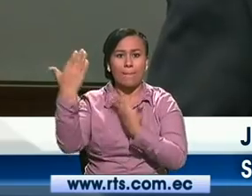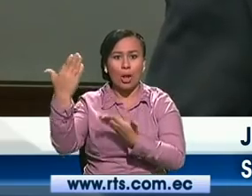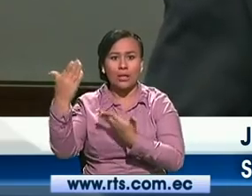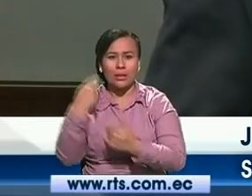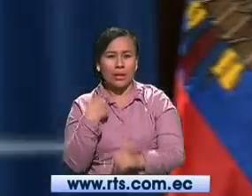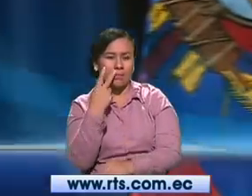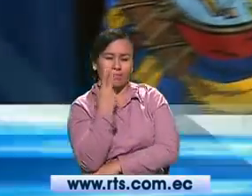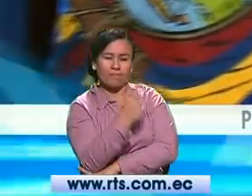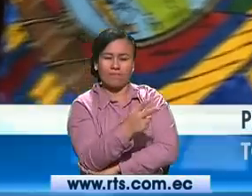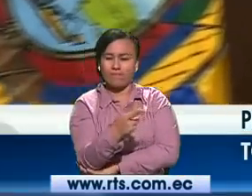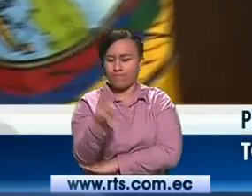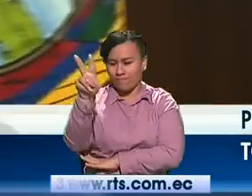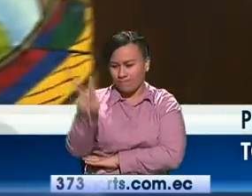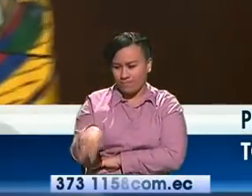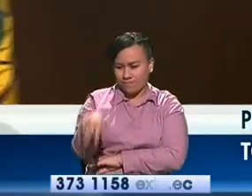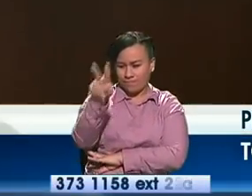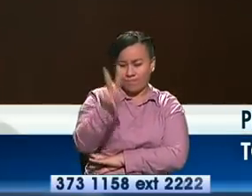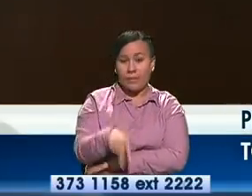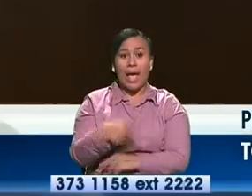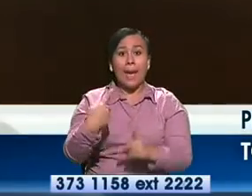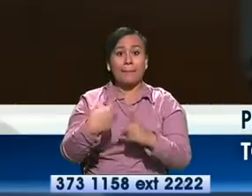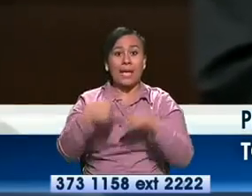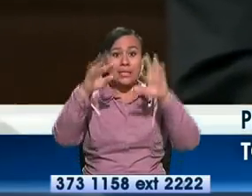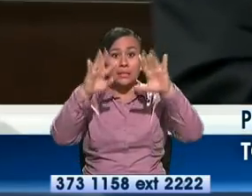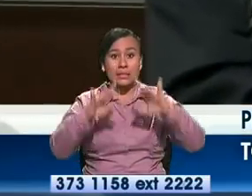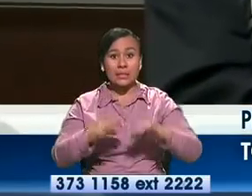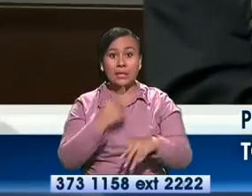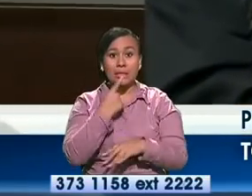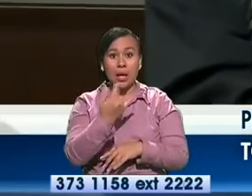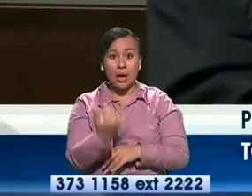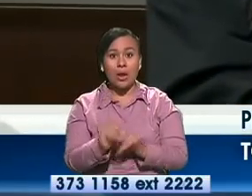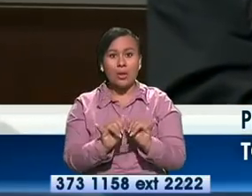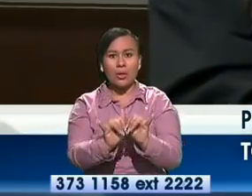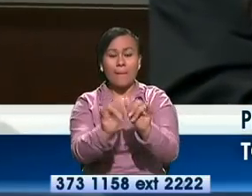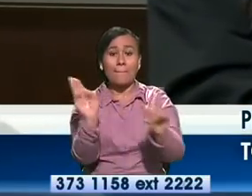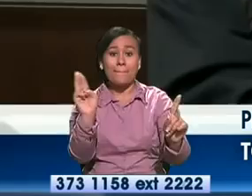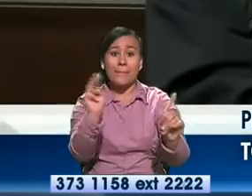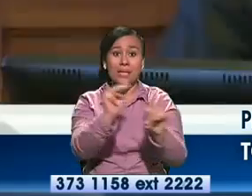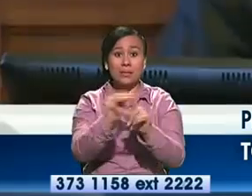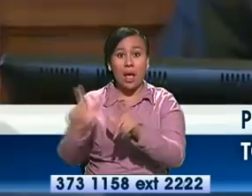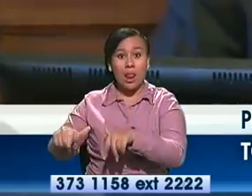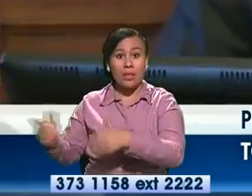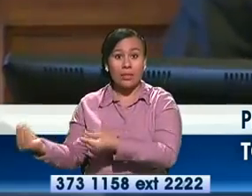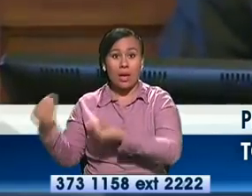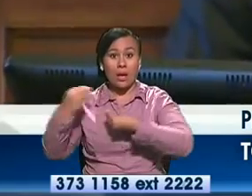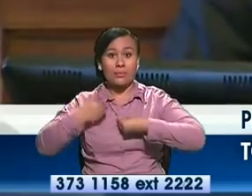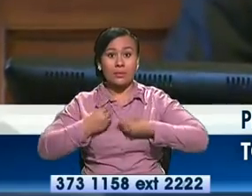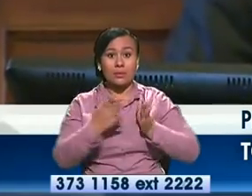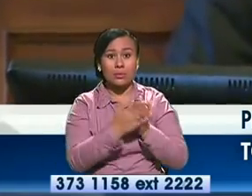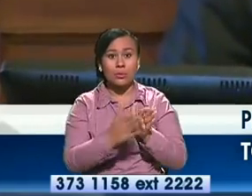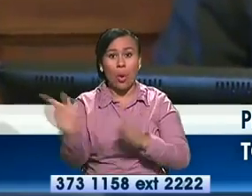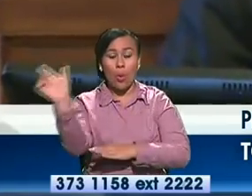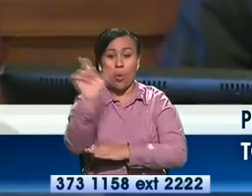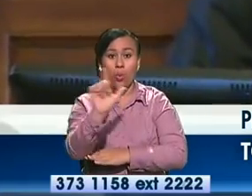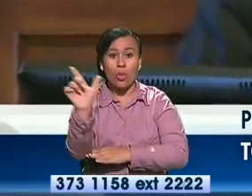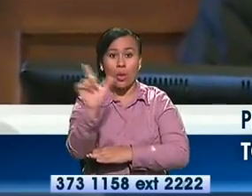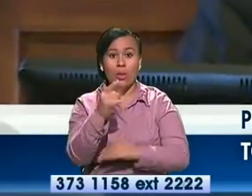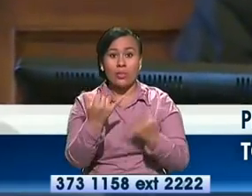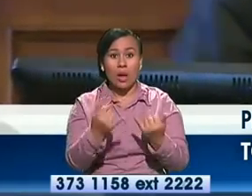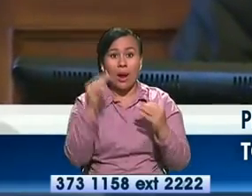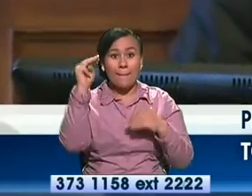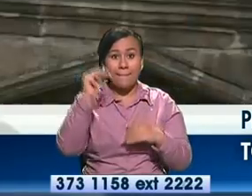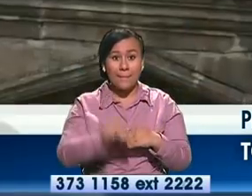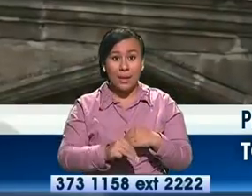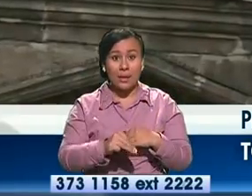va a responder. El secretario anunció también que como continuación del mensaje que el presidente Moreno da todos los lunes, cada martes se tiene